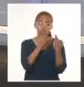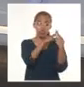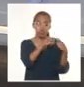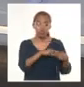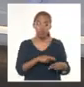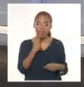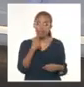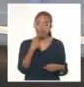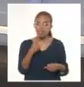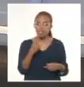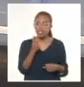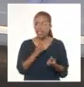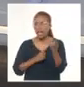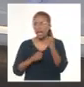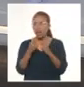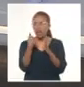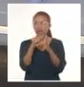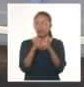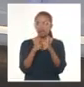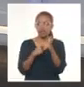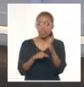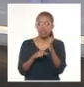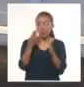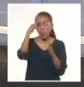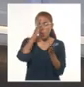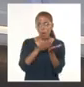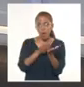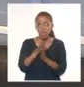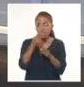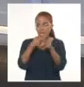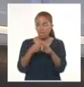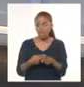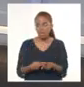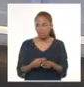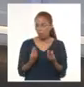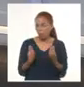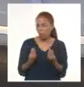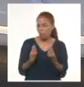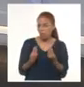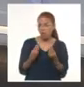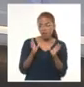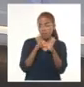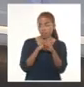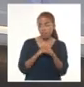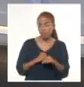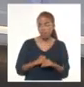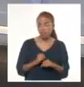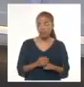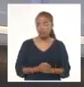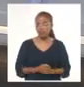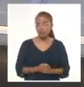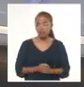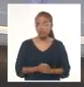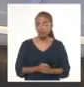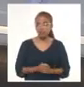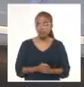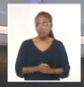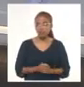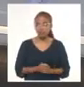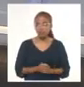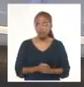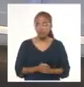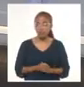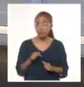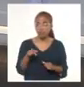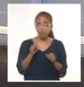hay elementos para mantener a Cuba en la lista unilateral de países que patrocinan el terrorismo. Dejemos algo en